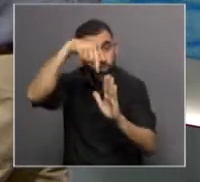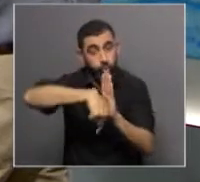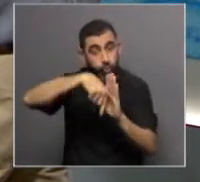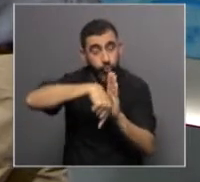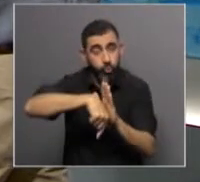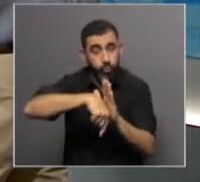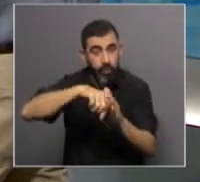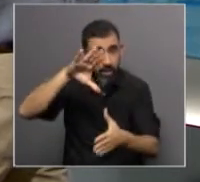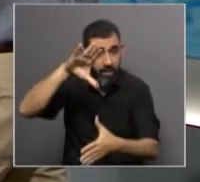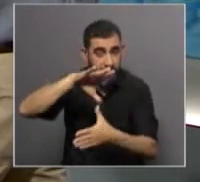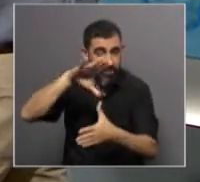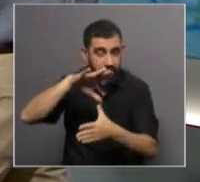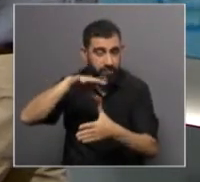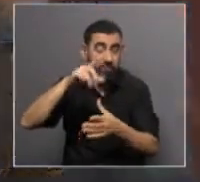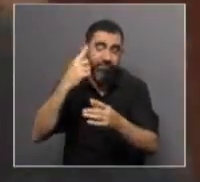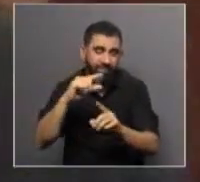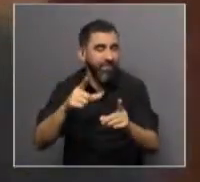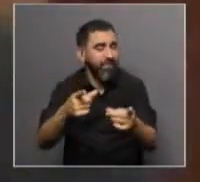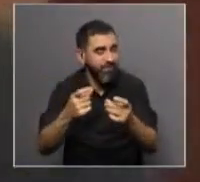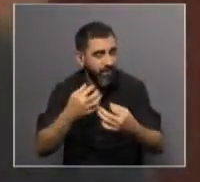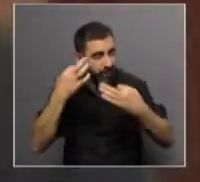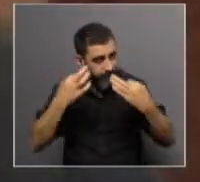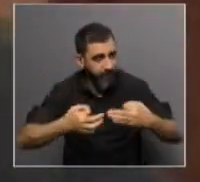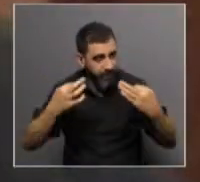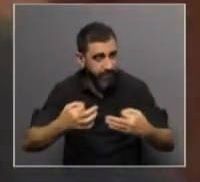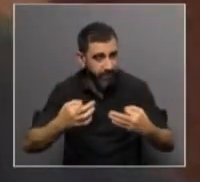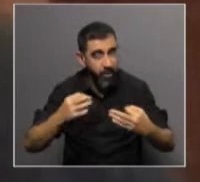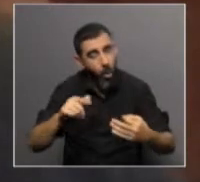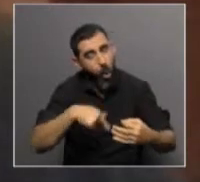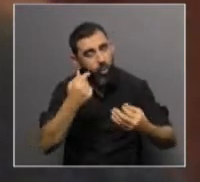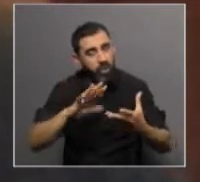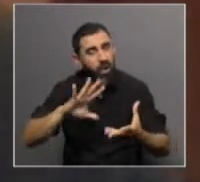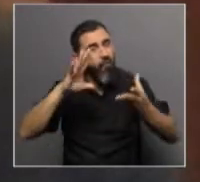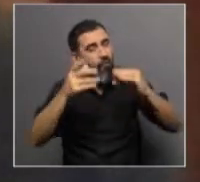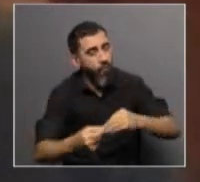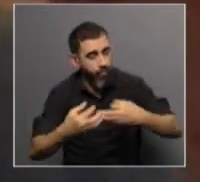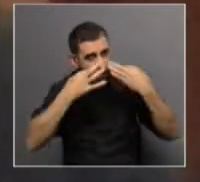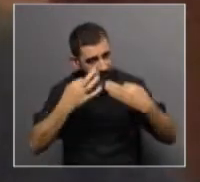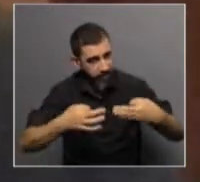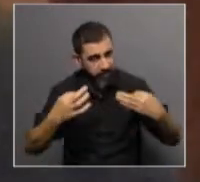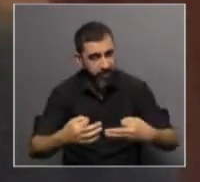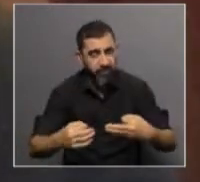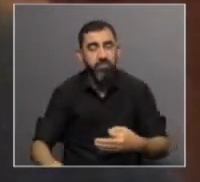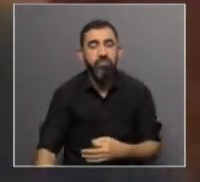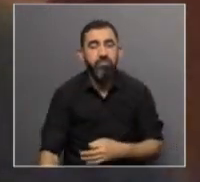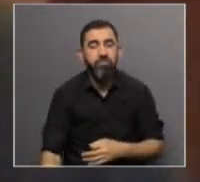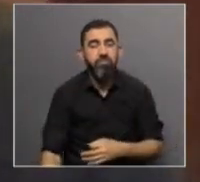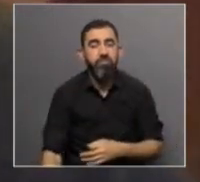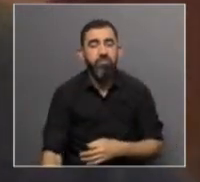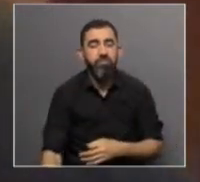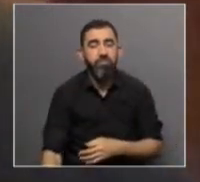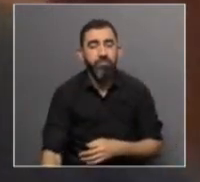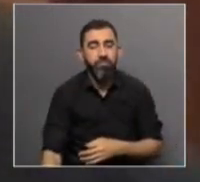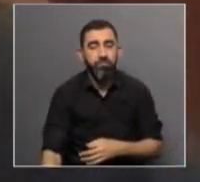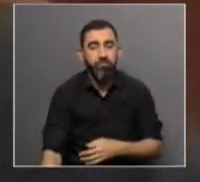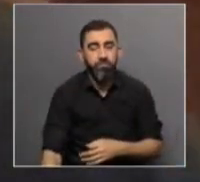Era necesario entonces proponer alternativas a ese modelo, y si bien